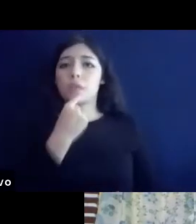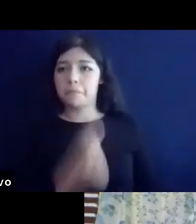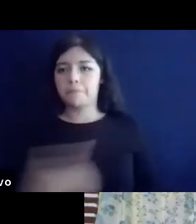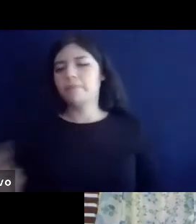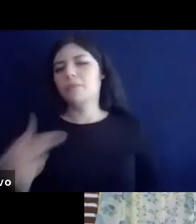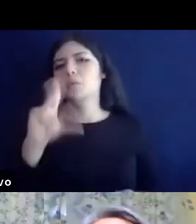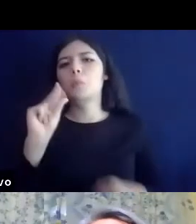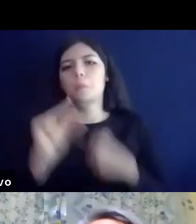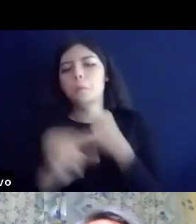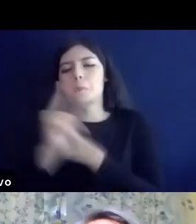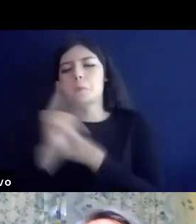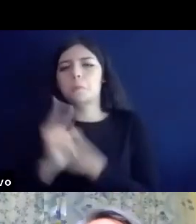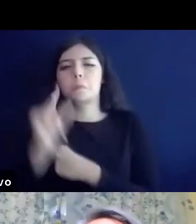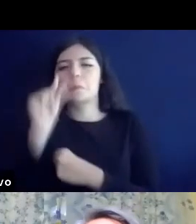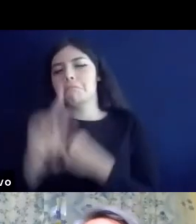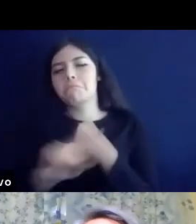limitación.